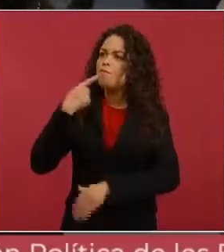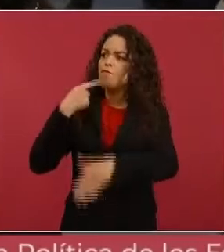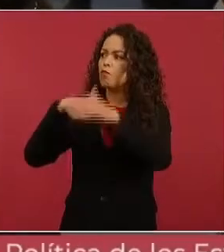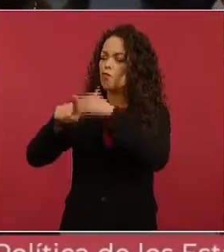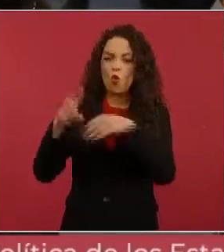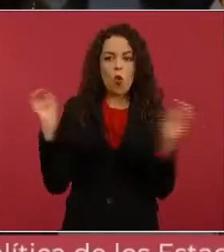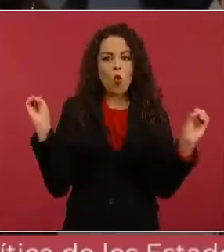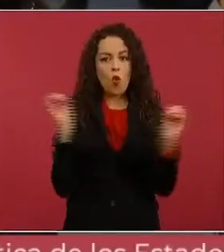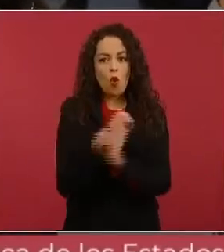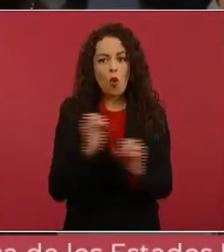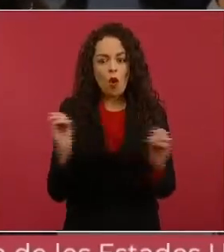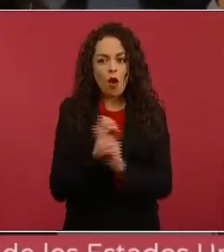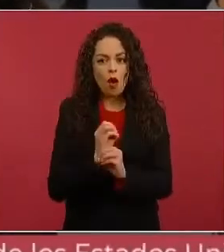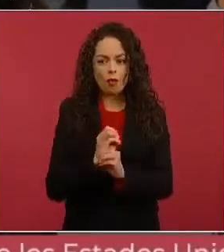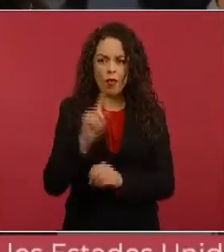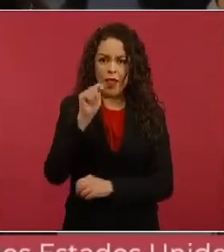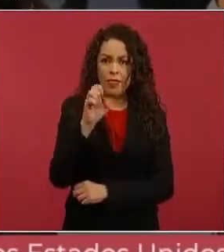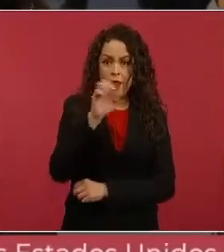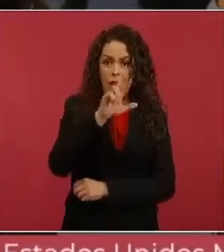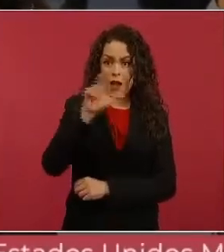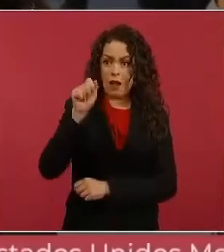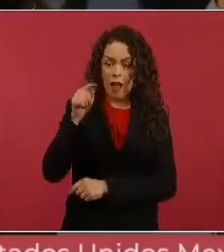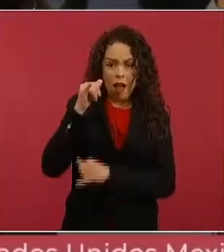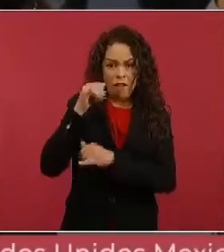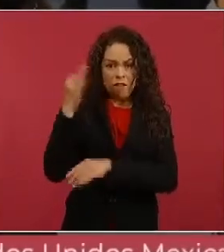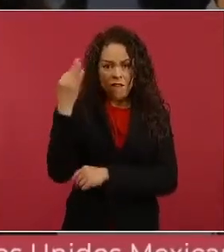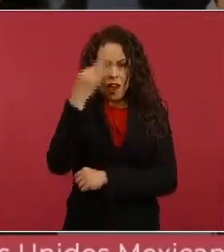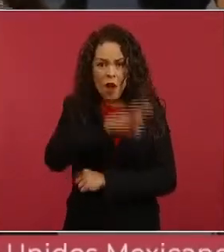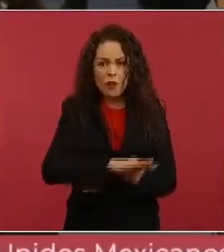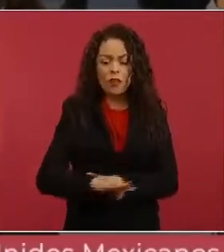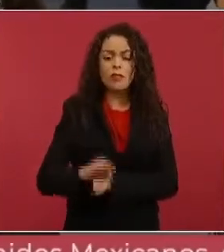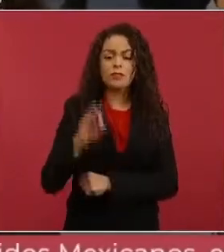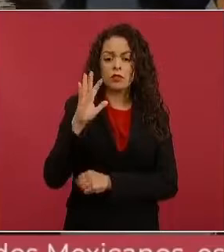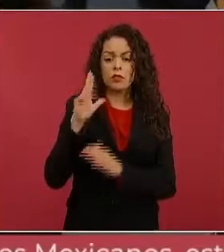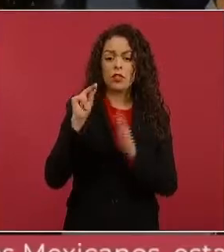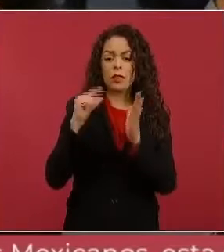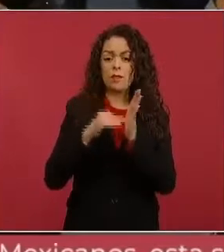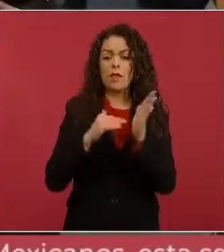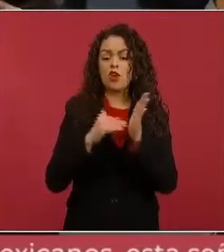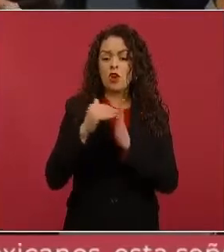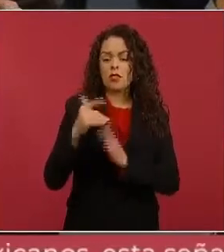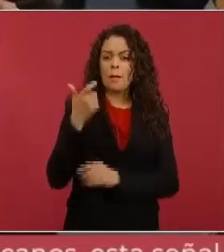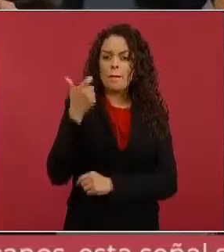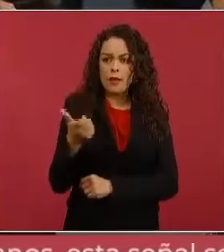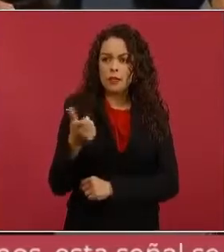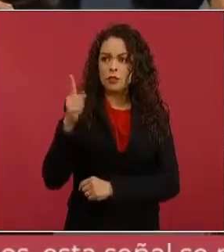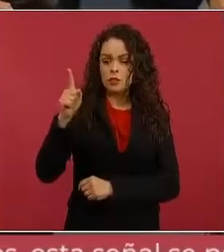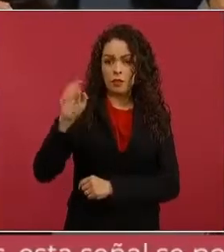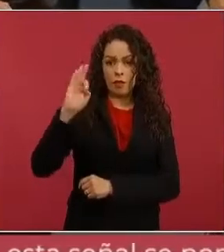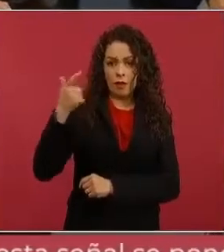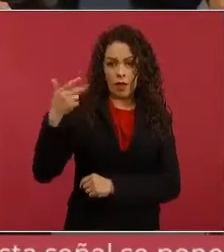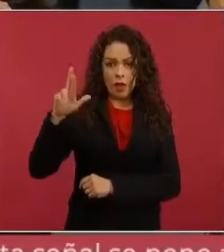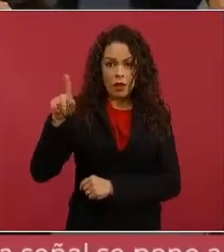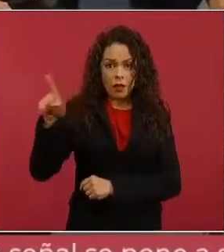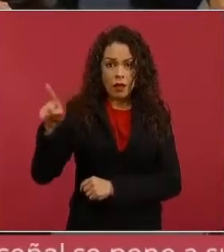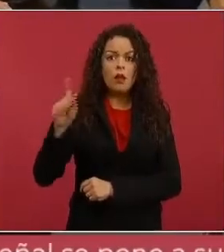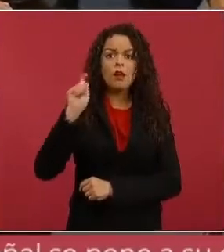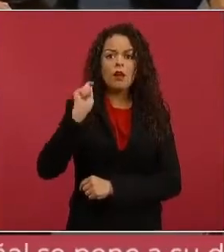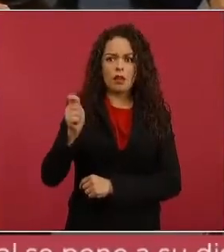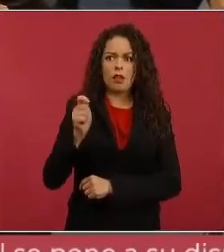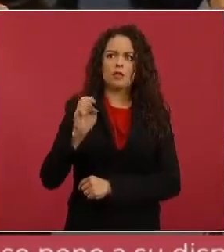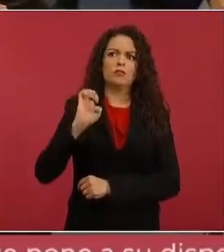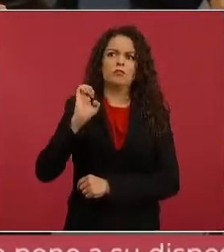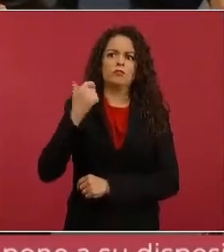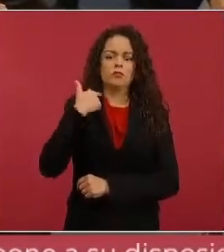tema es que el fraude de Terra fue de 5.080 millones de pesos. La Fiscalía no procedió contra ningún